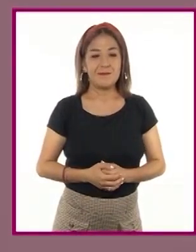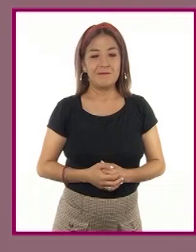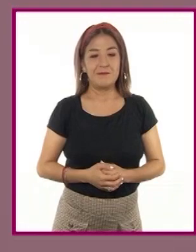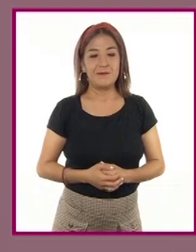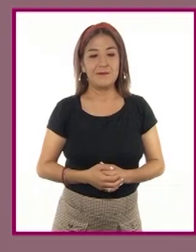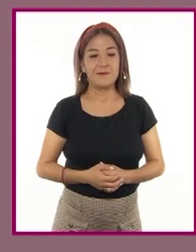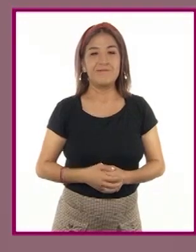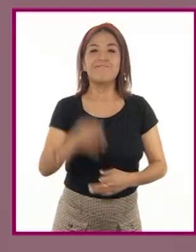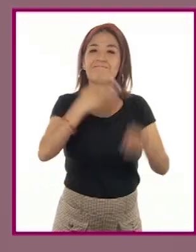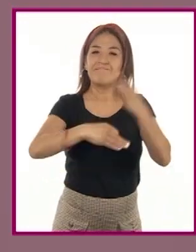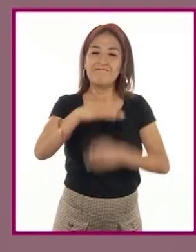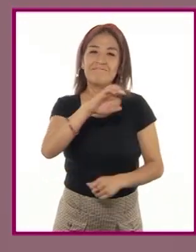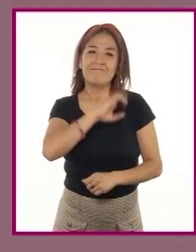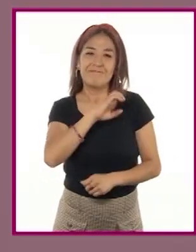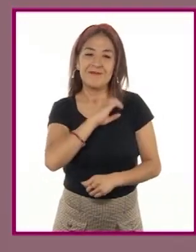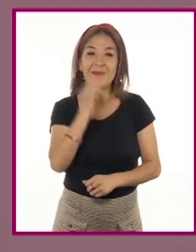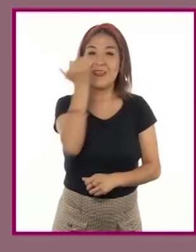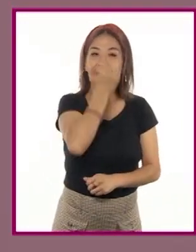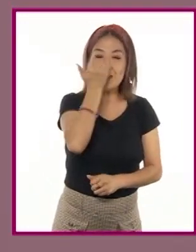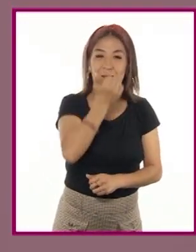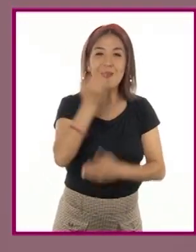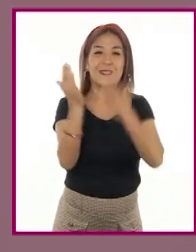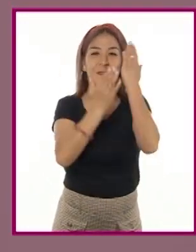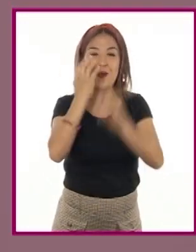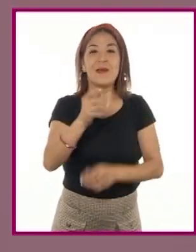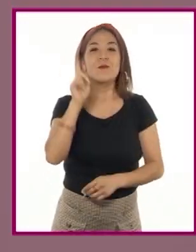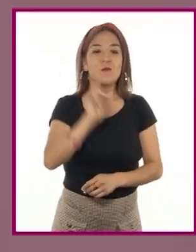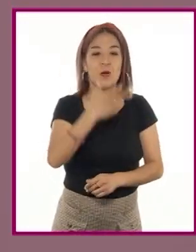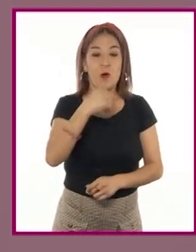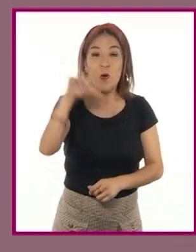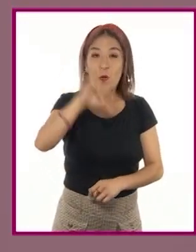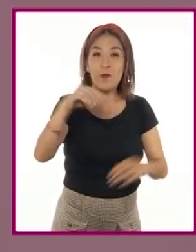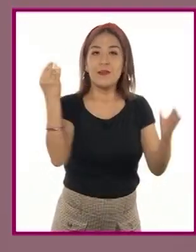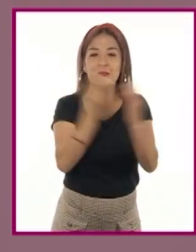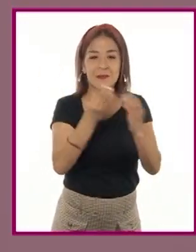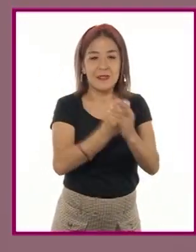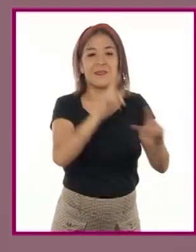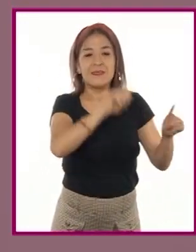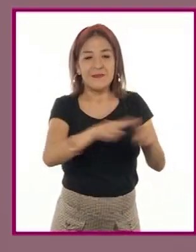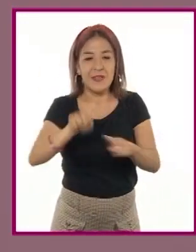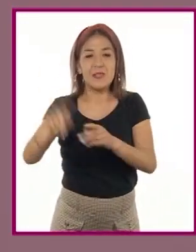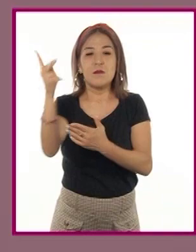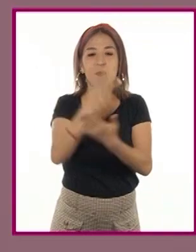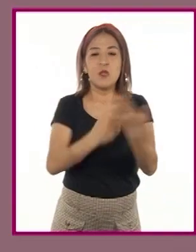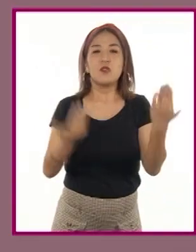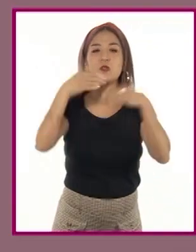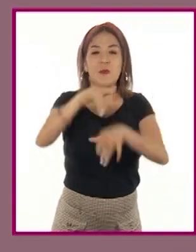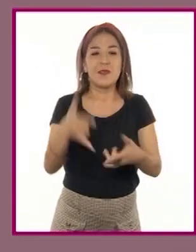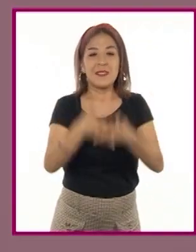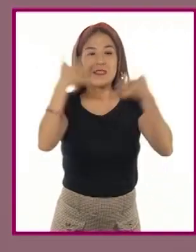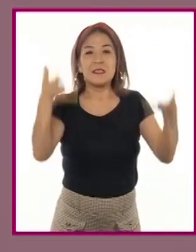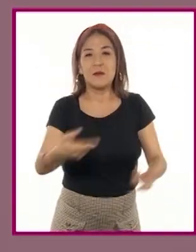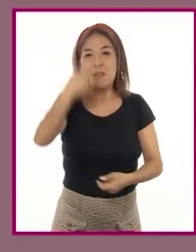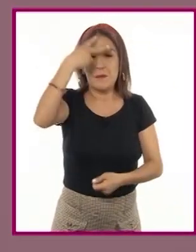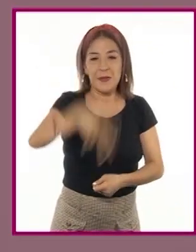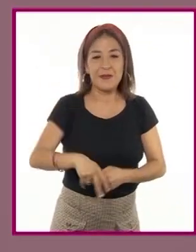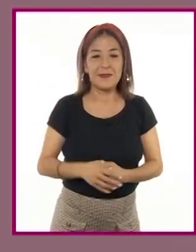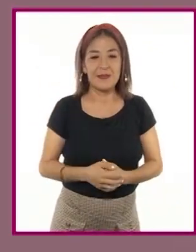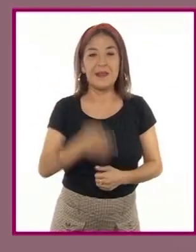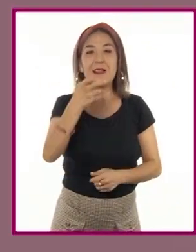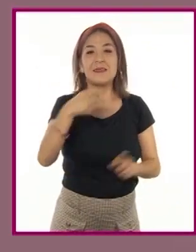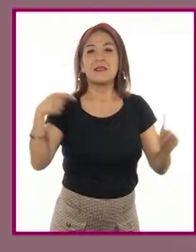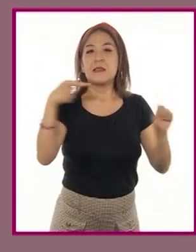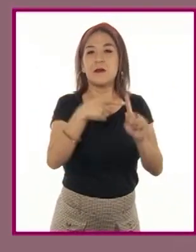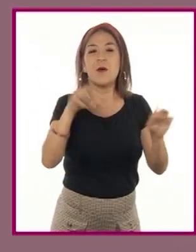Estimadas y estimados estudiantes, con la sesión de hoy llegamos al final de una serie de programas en torno a la historia de México, tal como lo